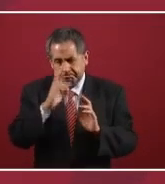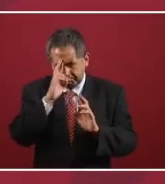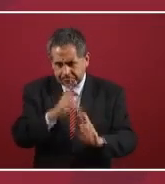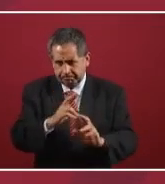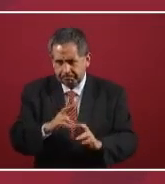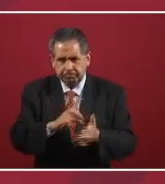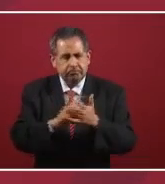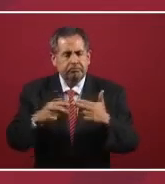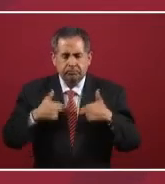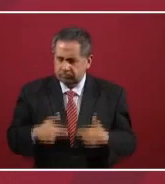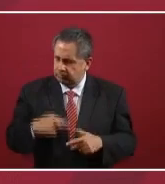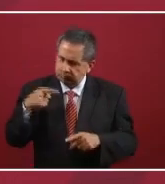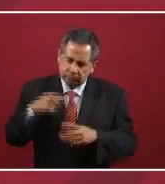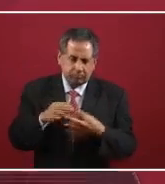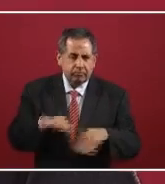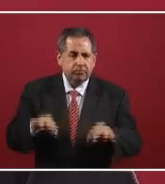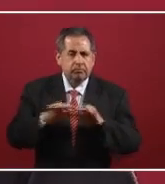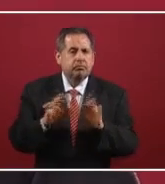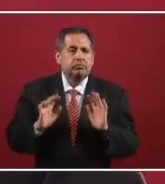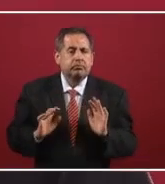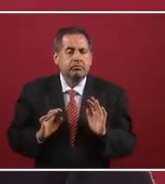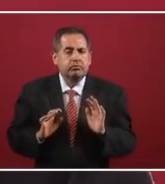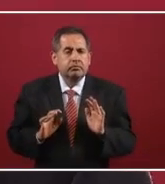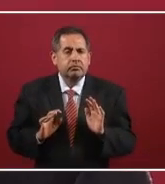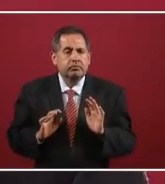los derechos humanos y